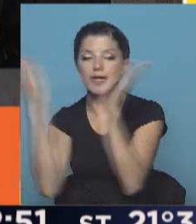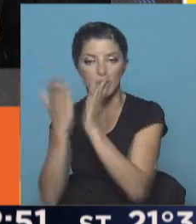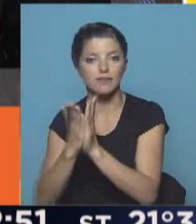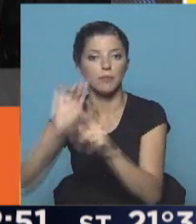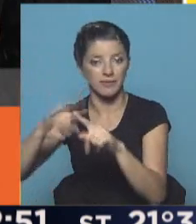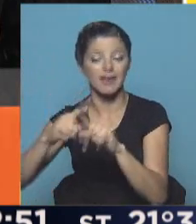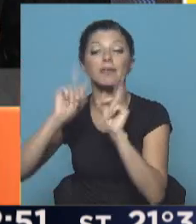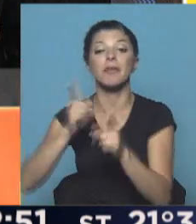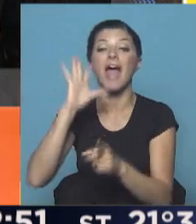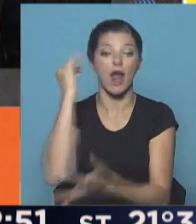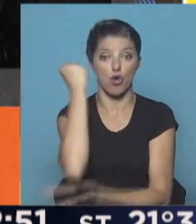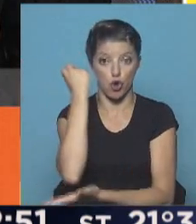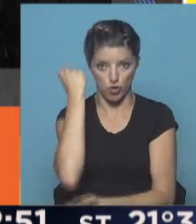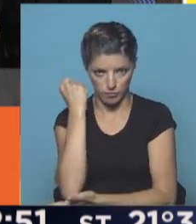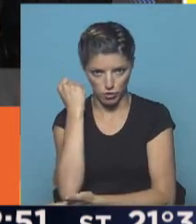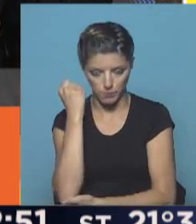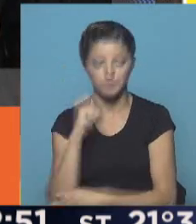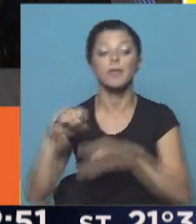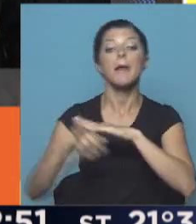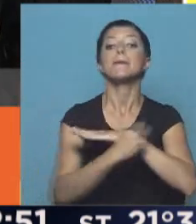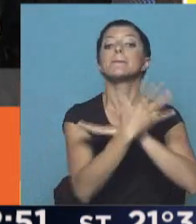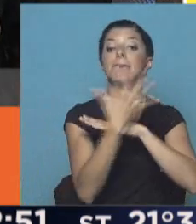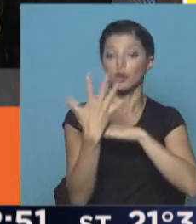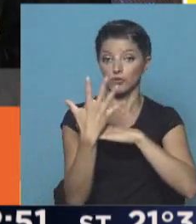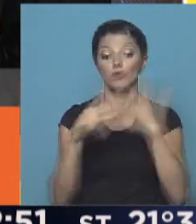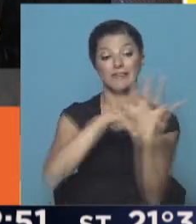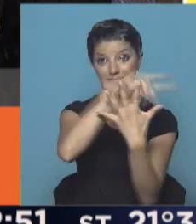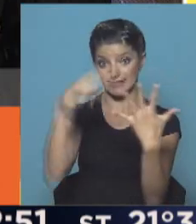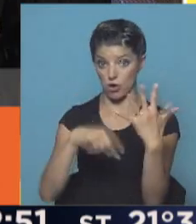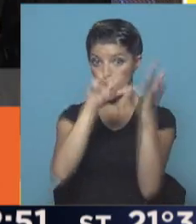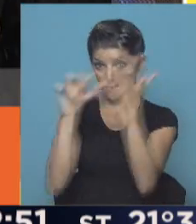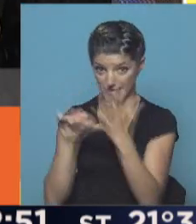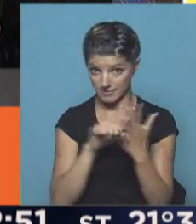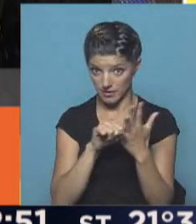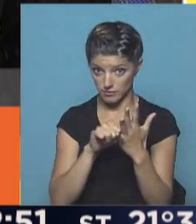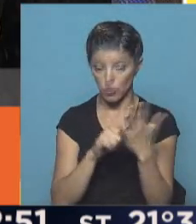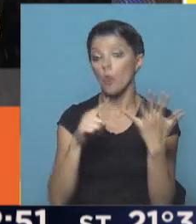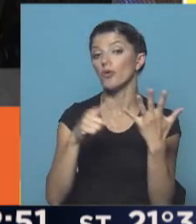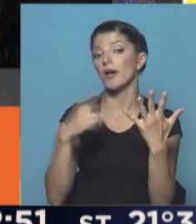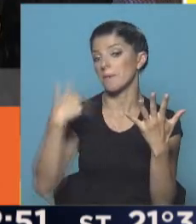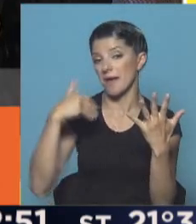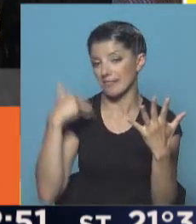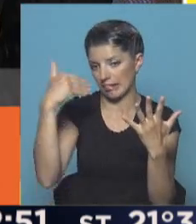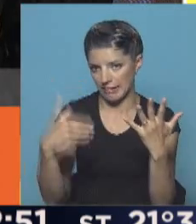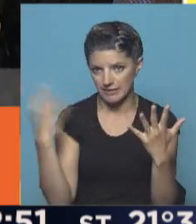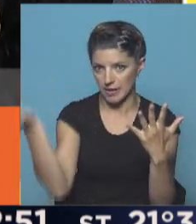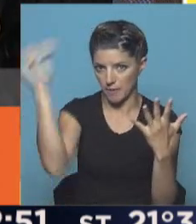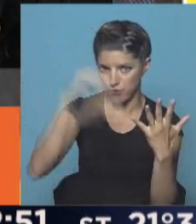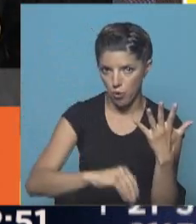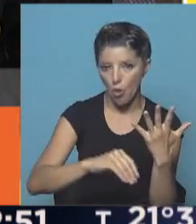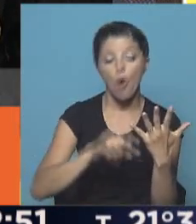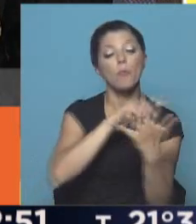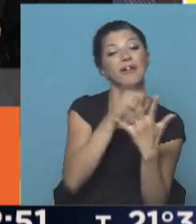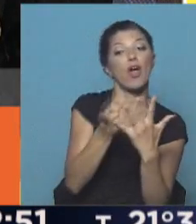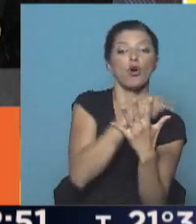económico importante. Mercosur son 5 países, uno de los cuales entró tarde por presión de algunos de los países